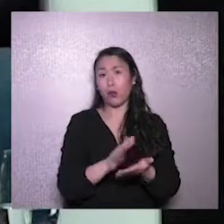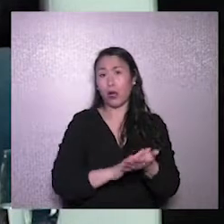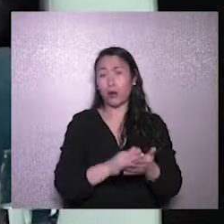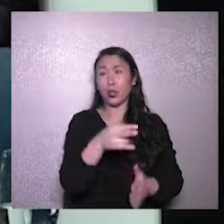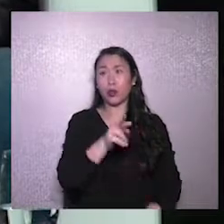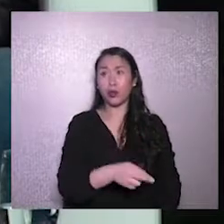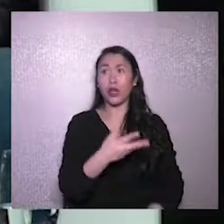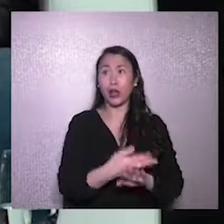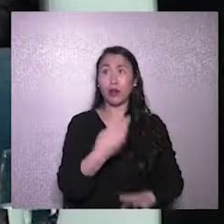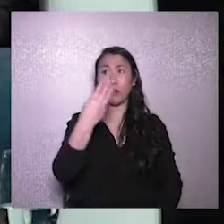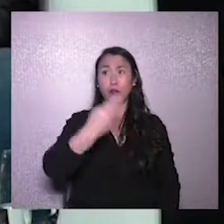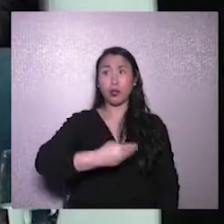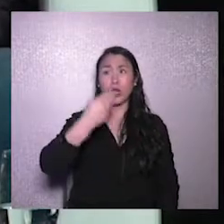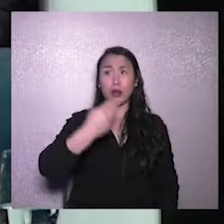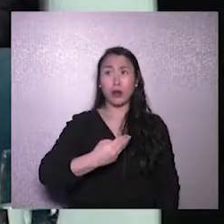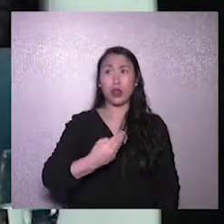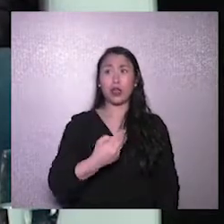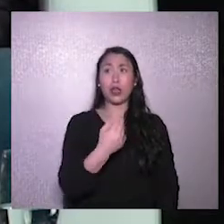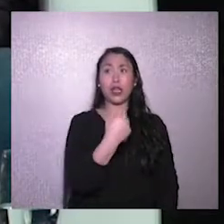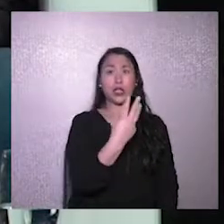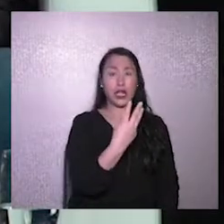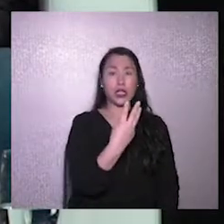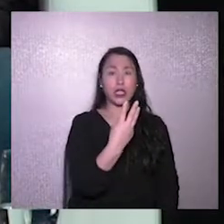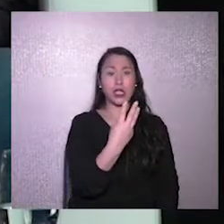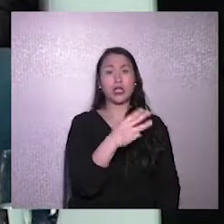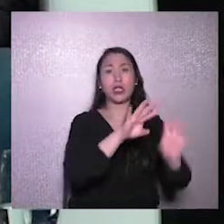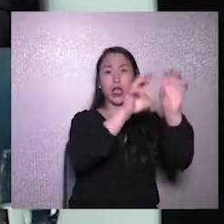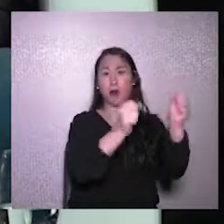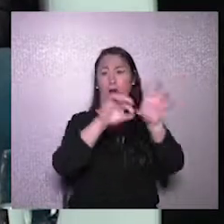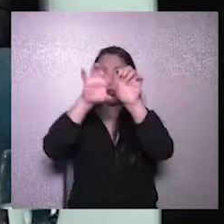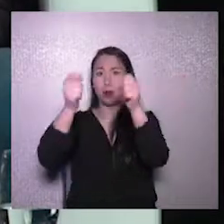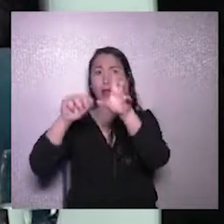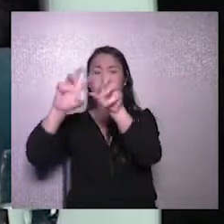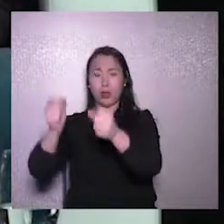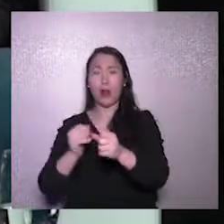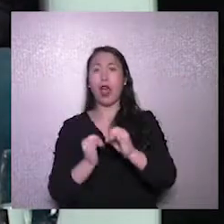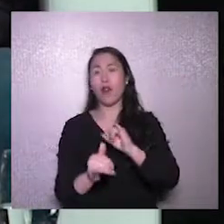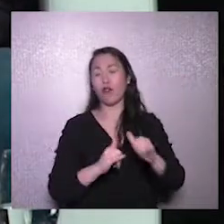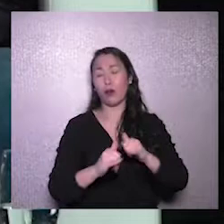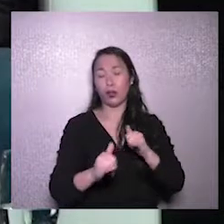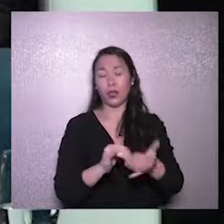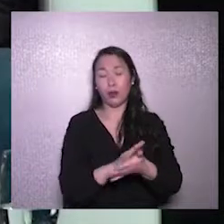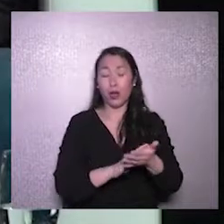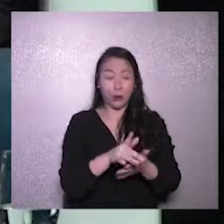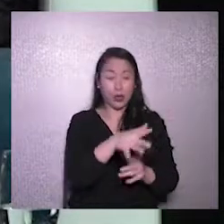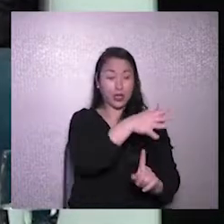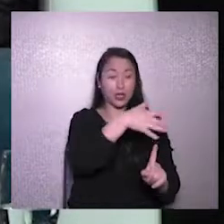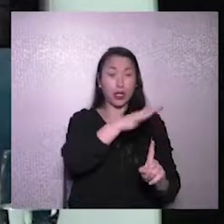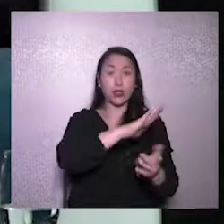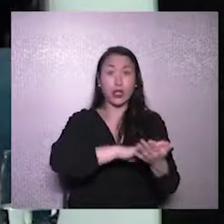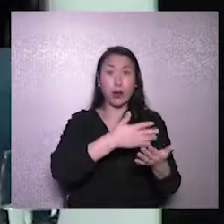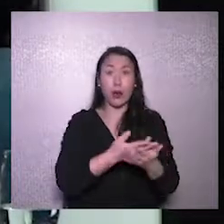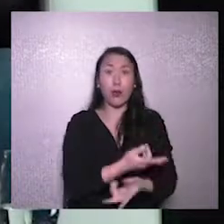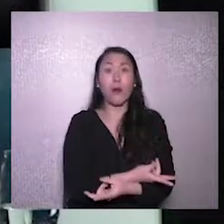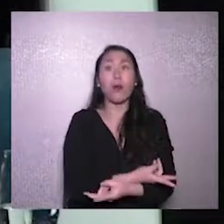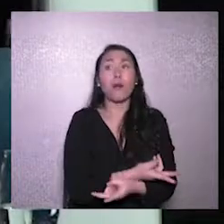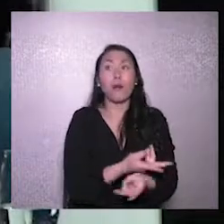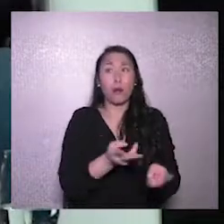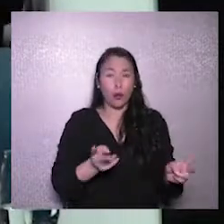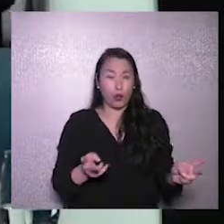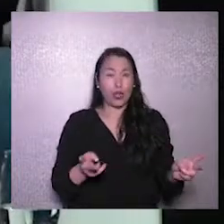en donde existen y conviven 3 sistemas informáticos distintos. Por lo tanto, si uno ve el sector salud público como una